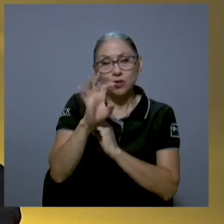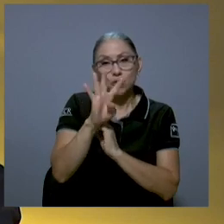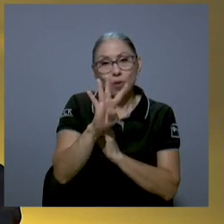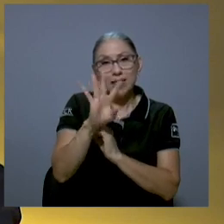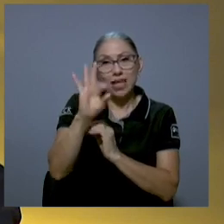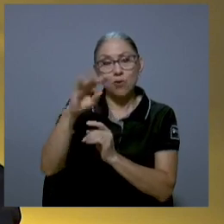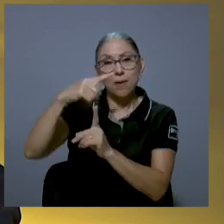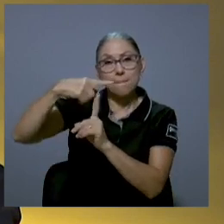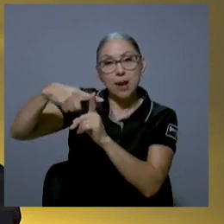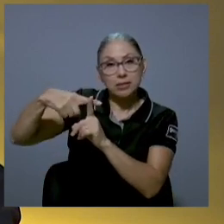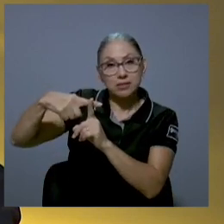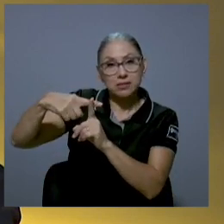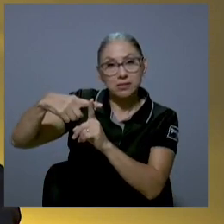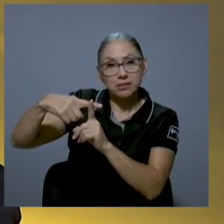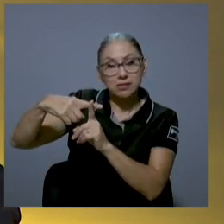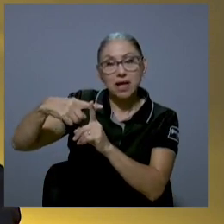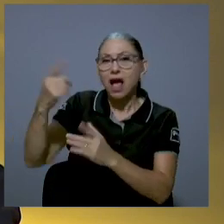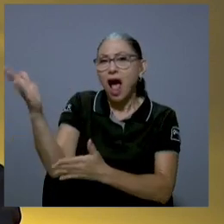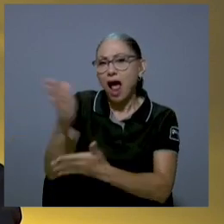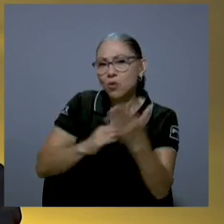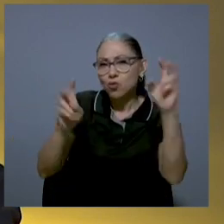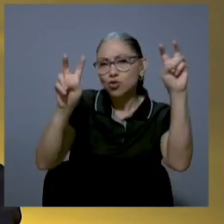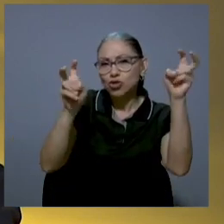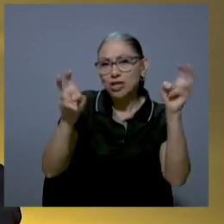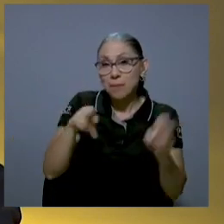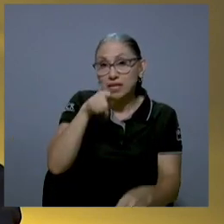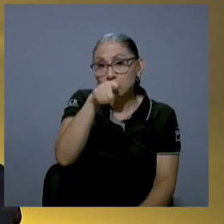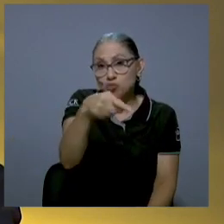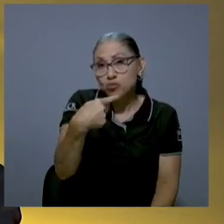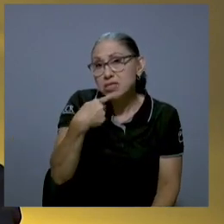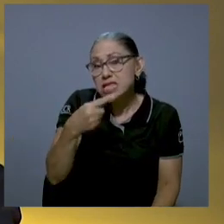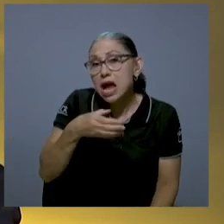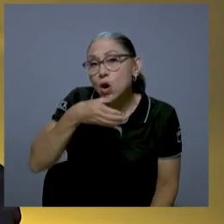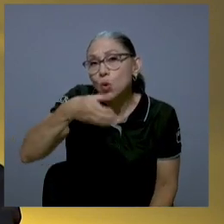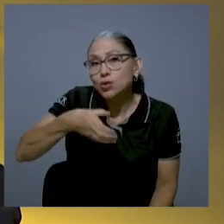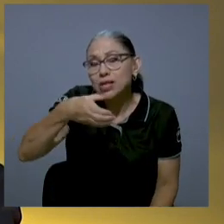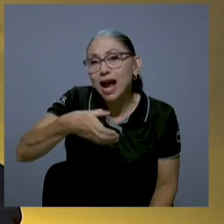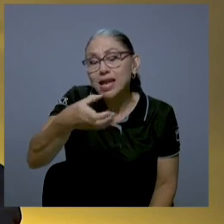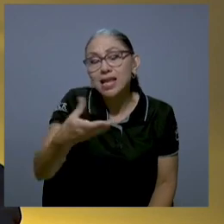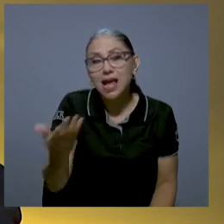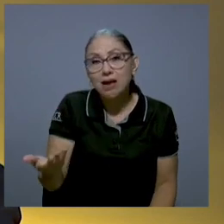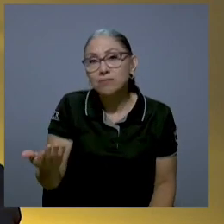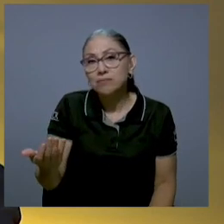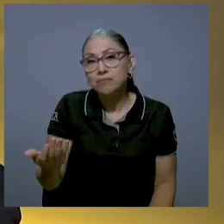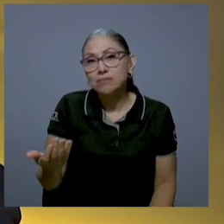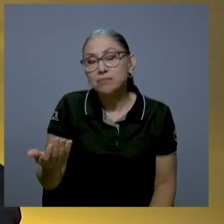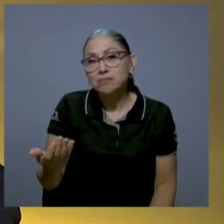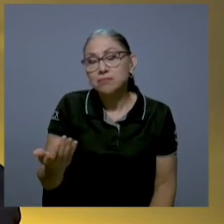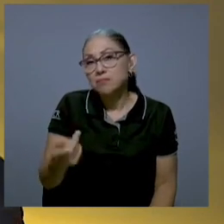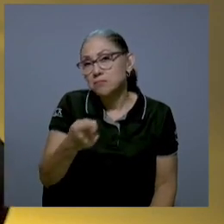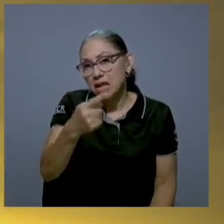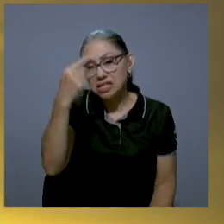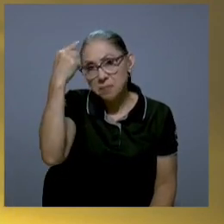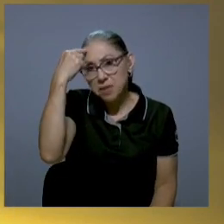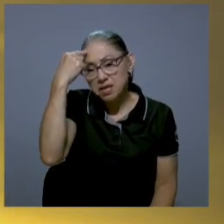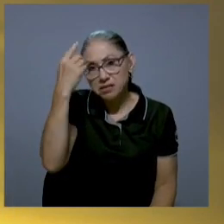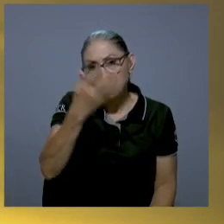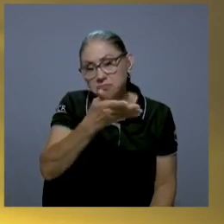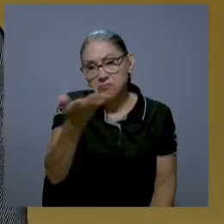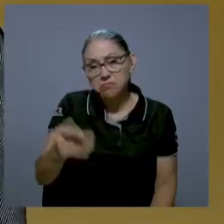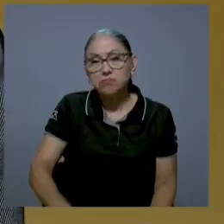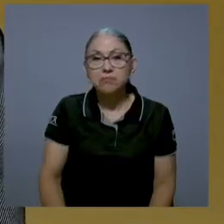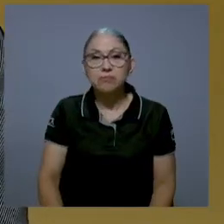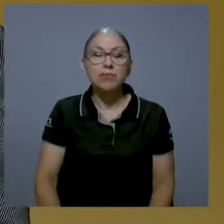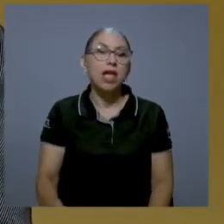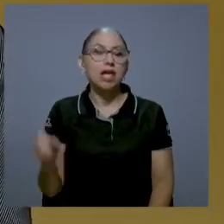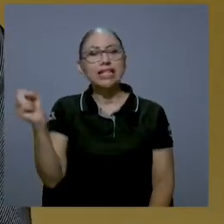hay algunos temas que usted aconsejaría que se piensen ellos? Sí,